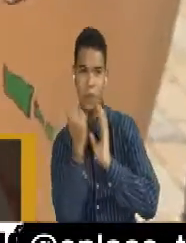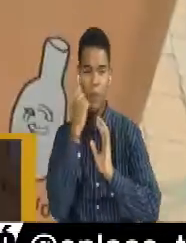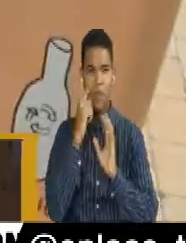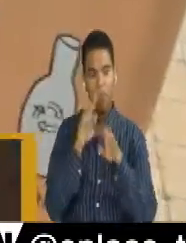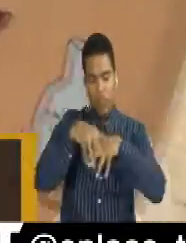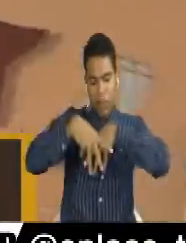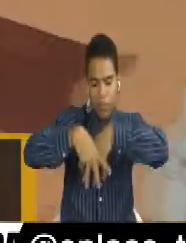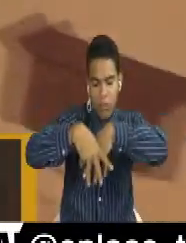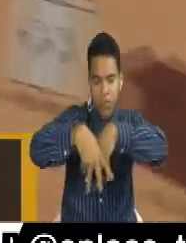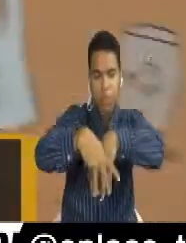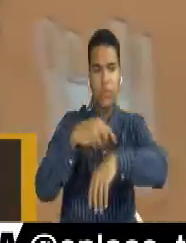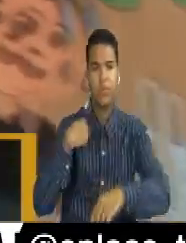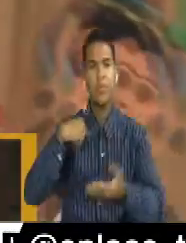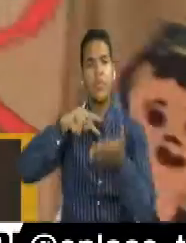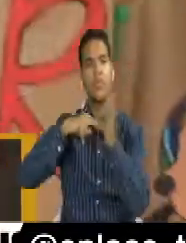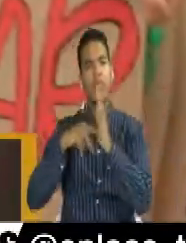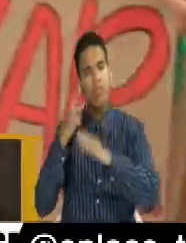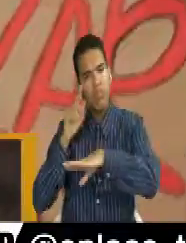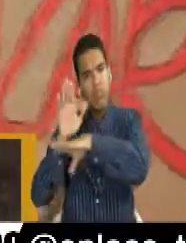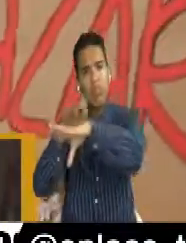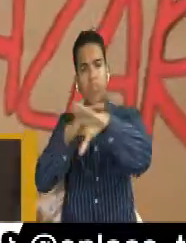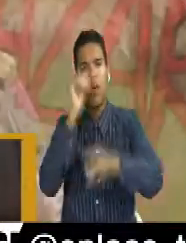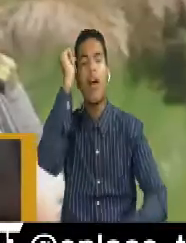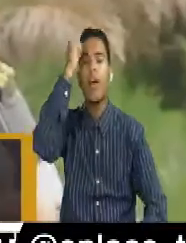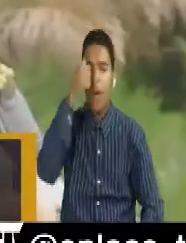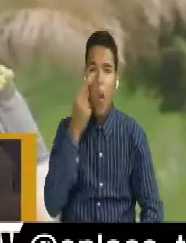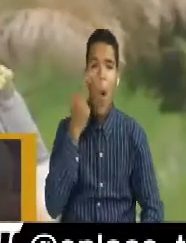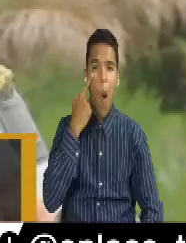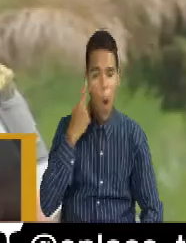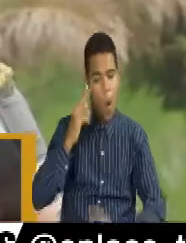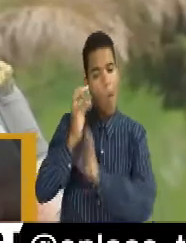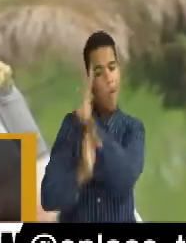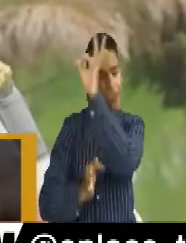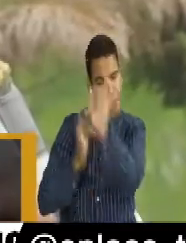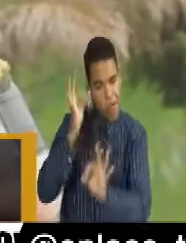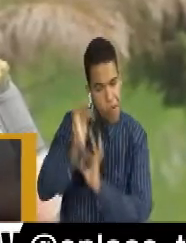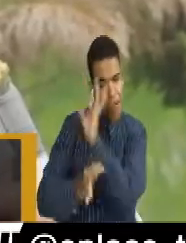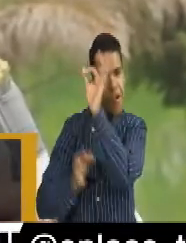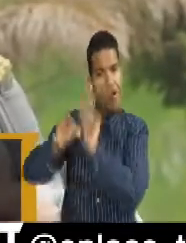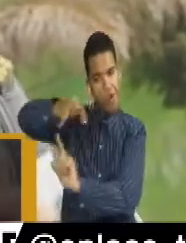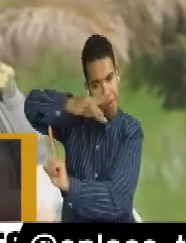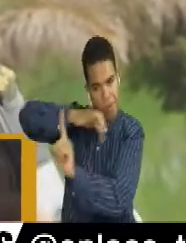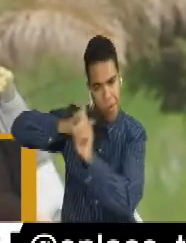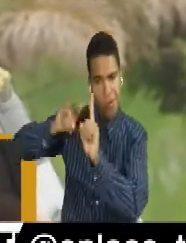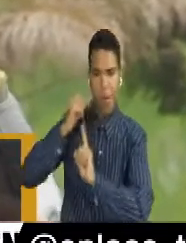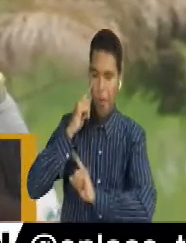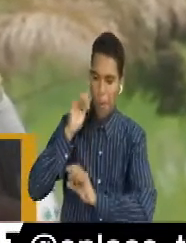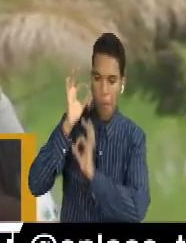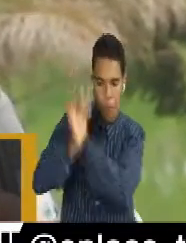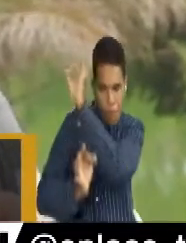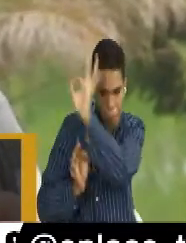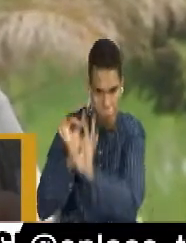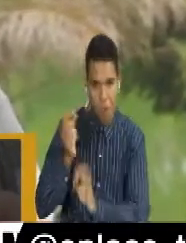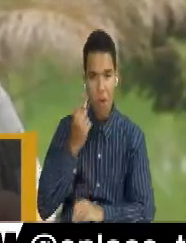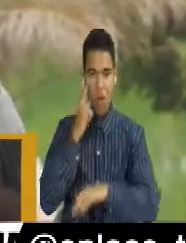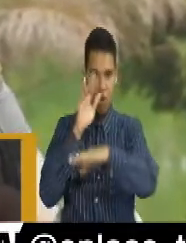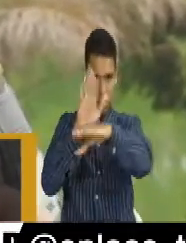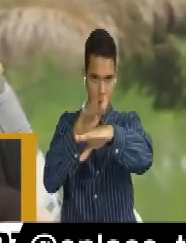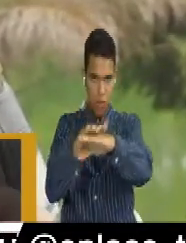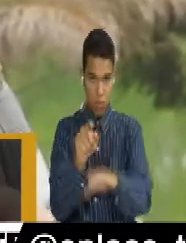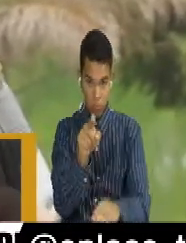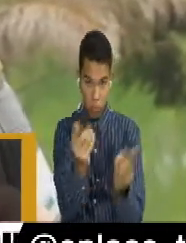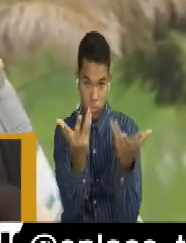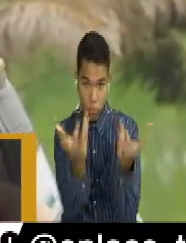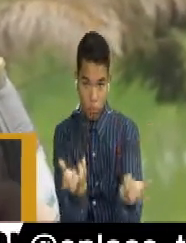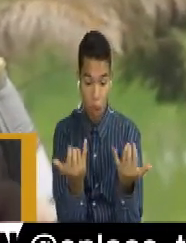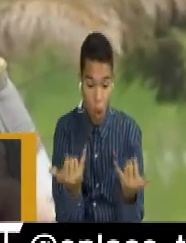comunidad, recordándoles que nosotros vivimos un medio ambiente, un entorno que debemos cuidarlo y protegerlo. Entonces, la invitación es para que la gente hoy, en